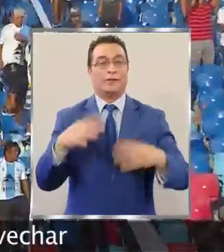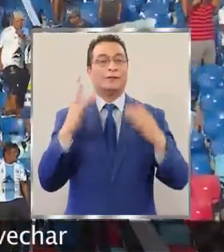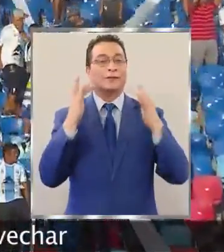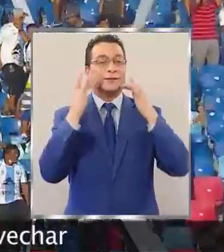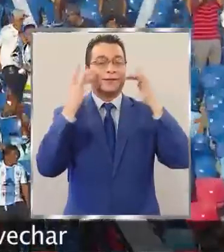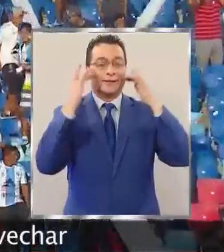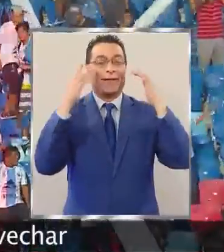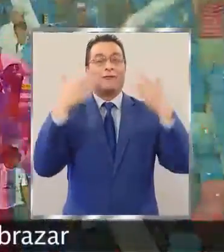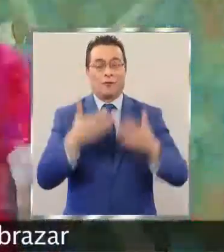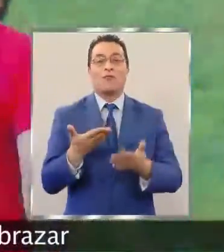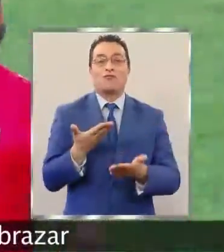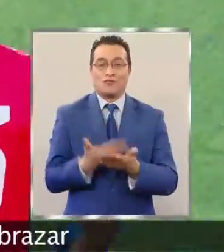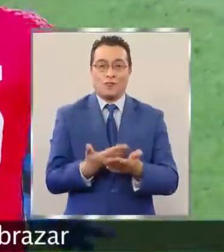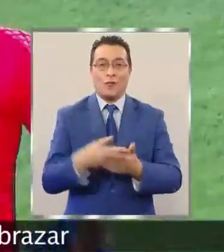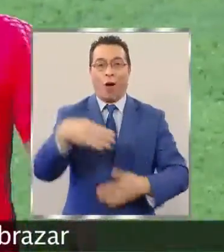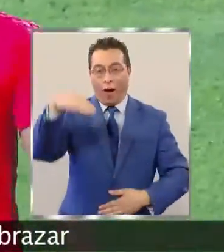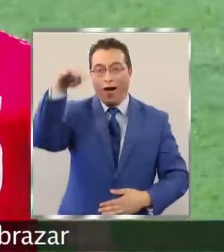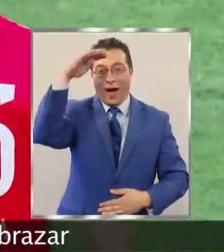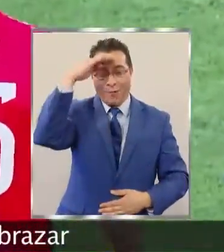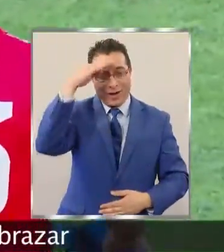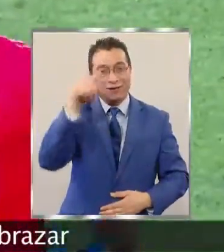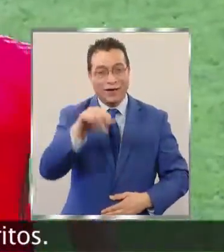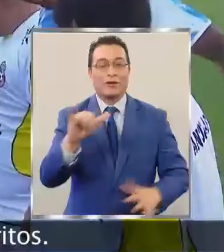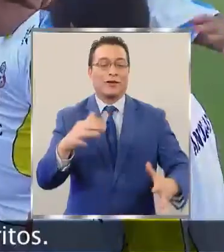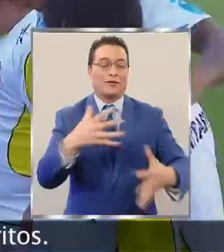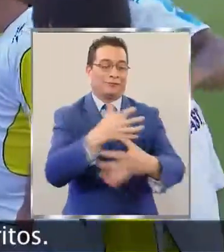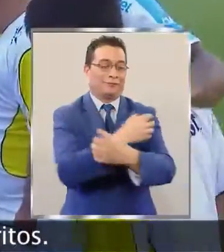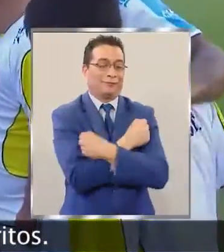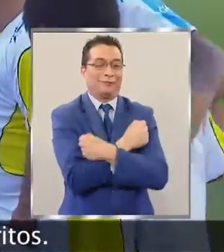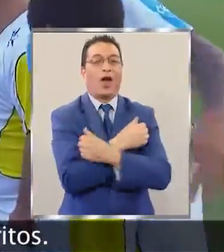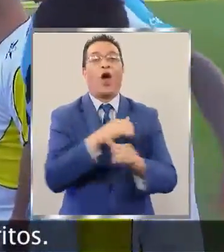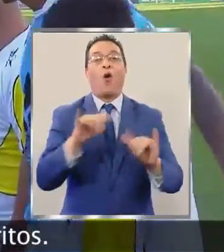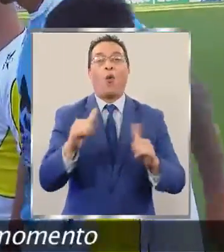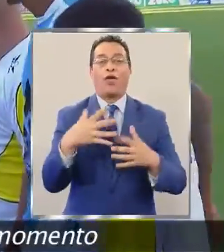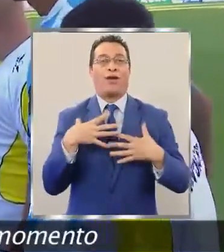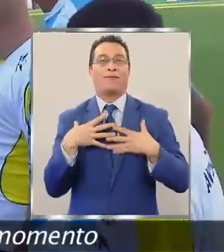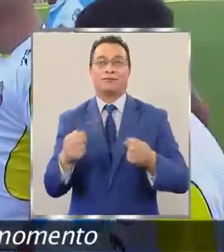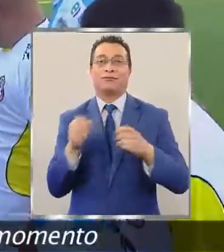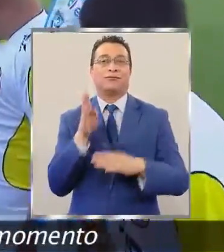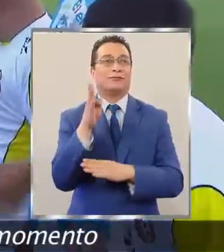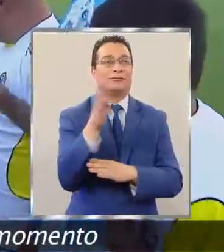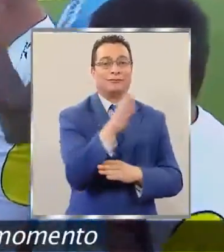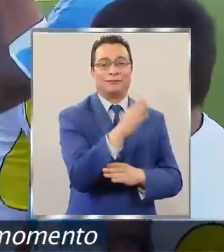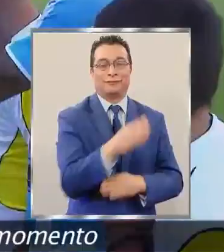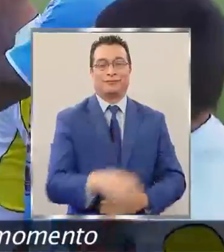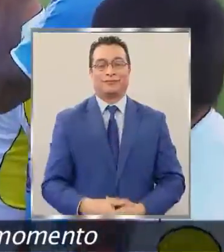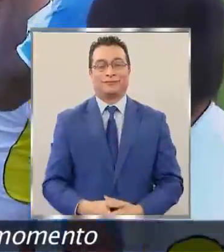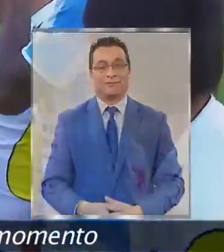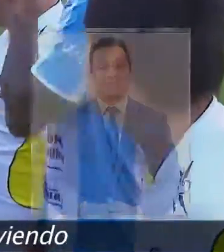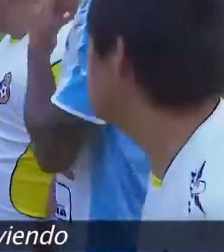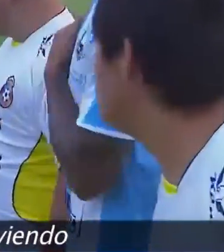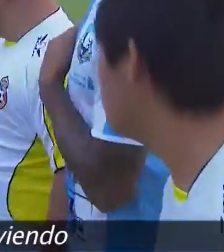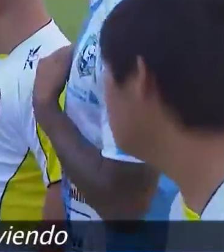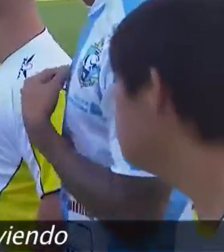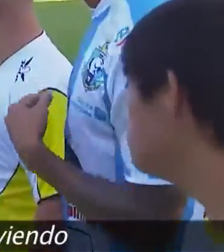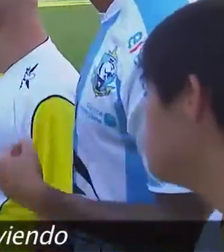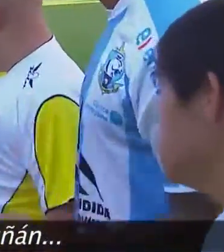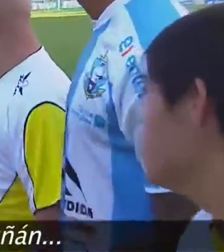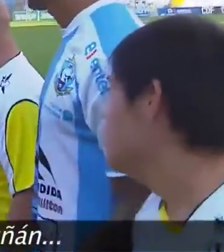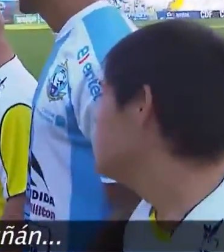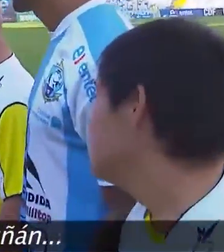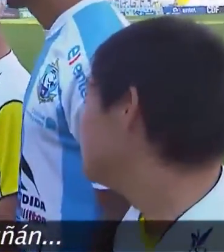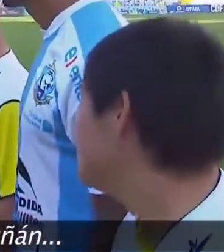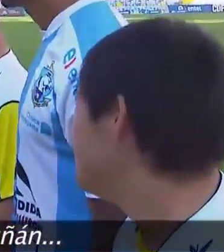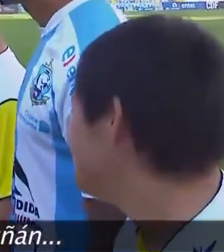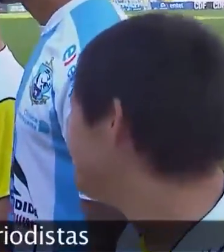perdieron la oportunidad de aprovechar esta experiencia y de abrazar a sus jugadores favoritos. De verdad, un gesto de un momento muy especial se